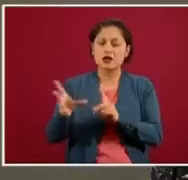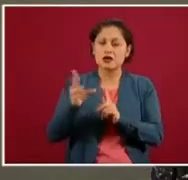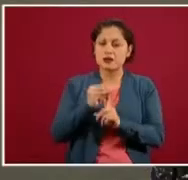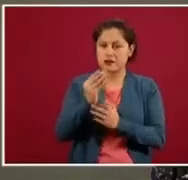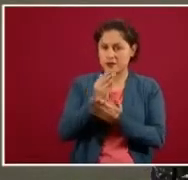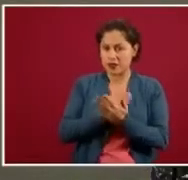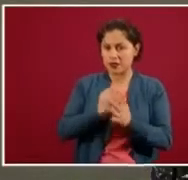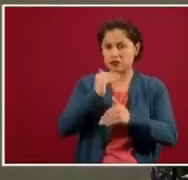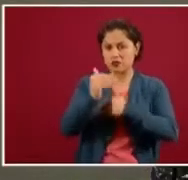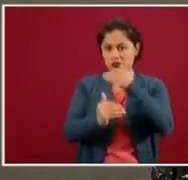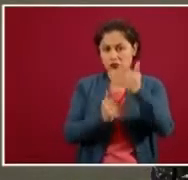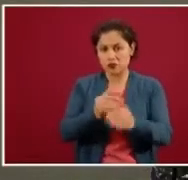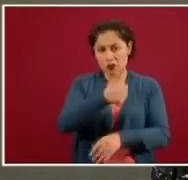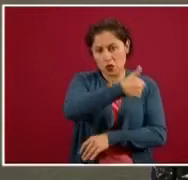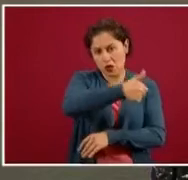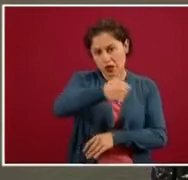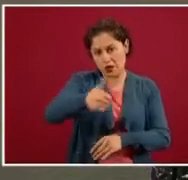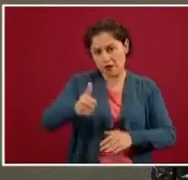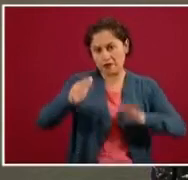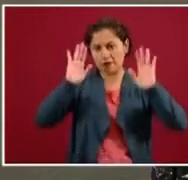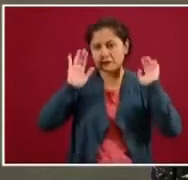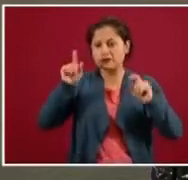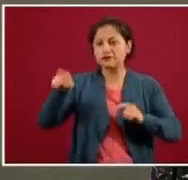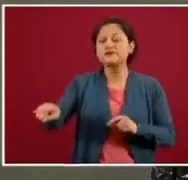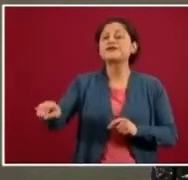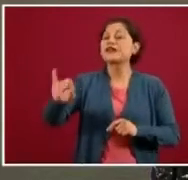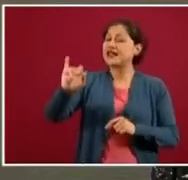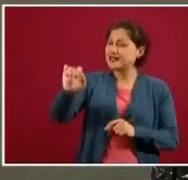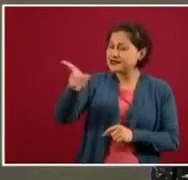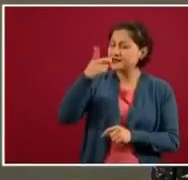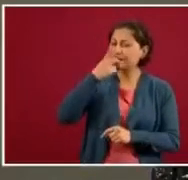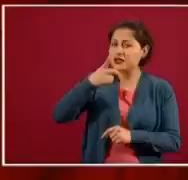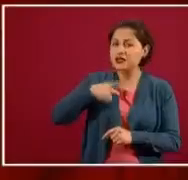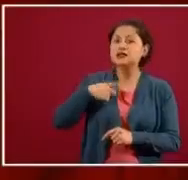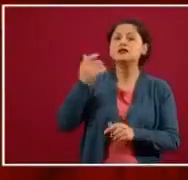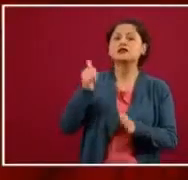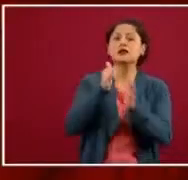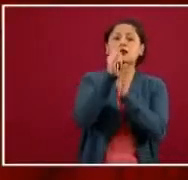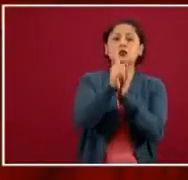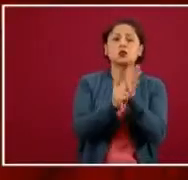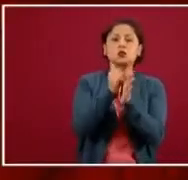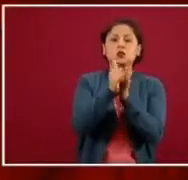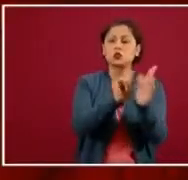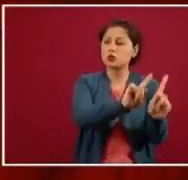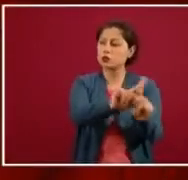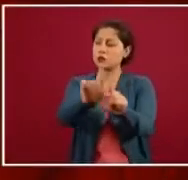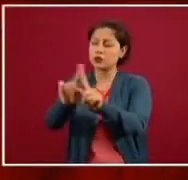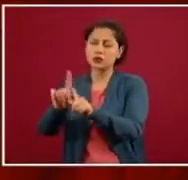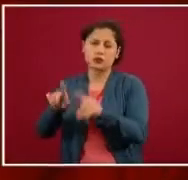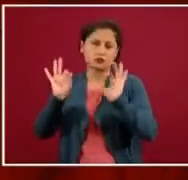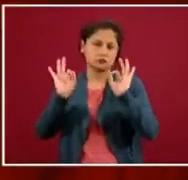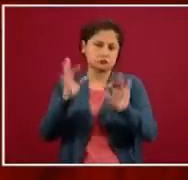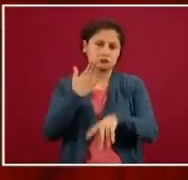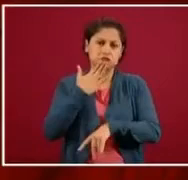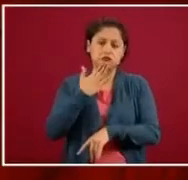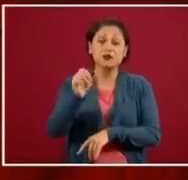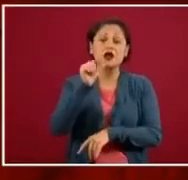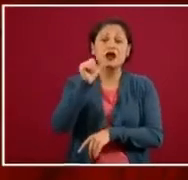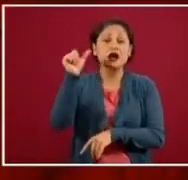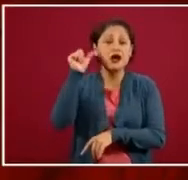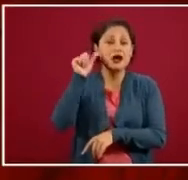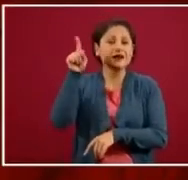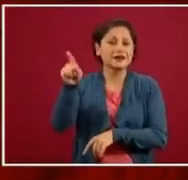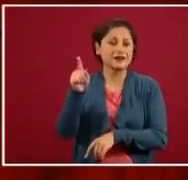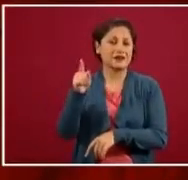Gracias. Tutoriales, qué bueno que lo menciona, claro que los hay. Ayer mismo los colegas psiquiatras hablaron de tutoriales